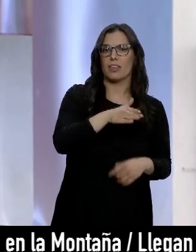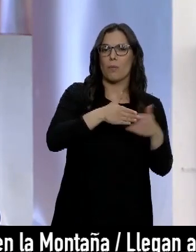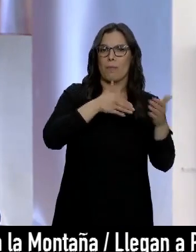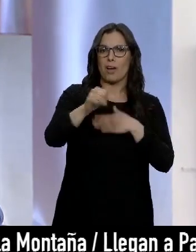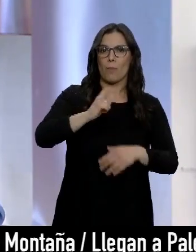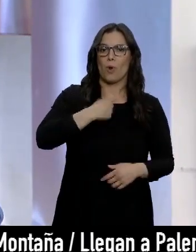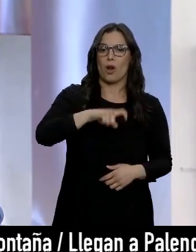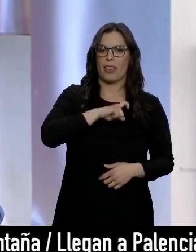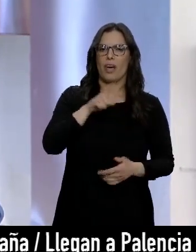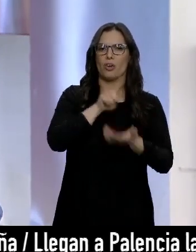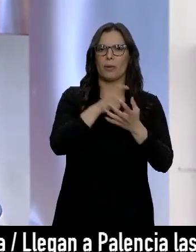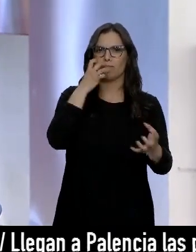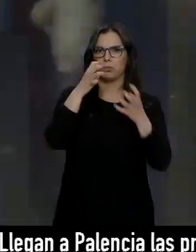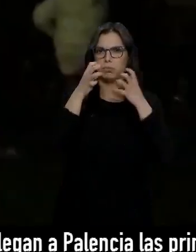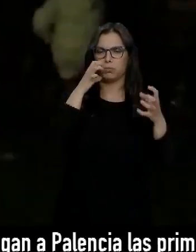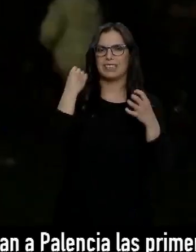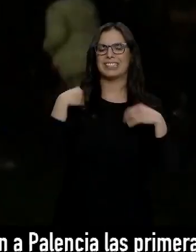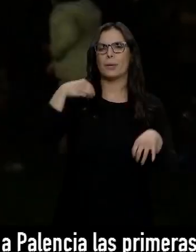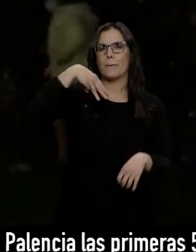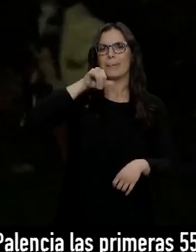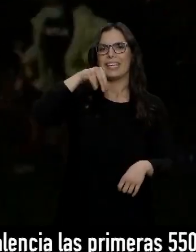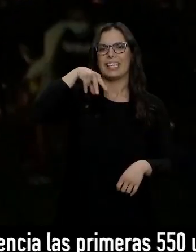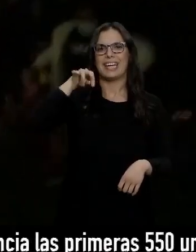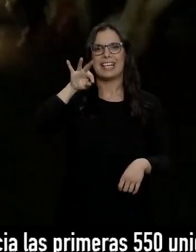ha desatado las protestas en Minnesota.